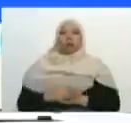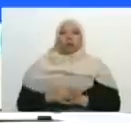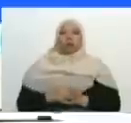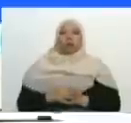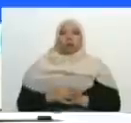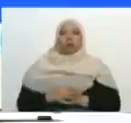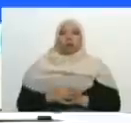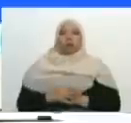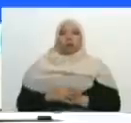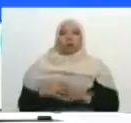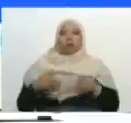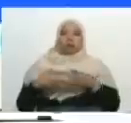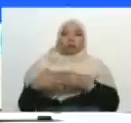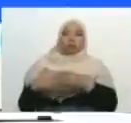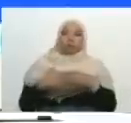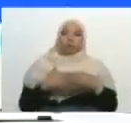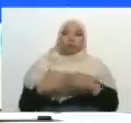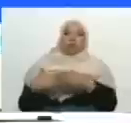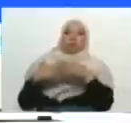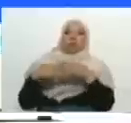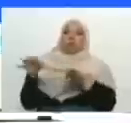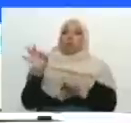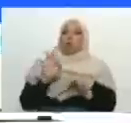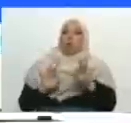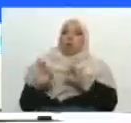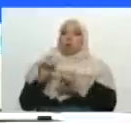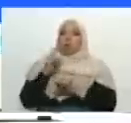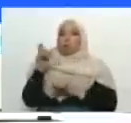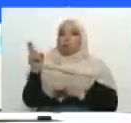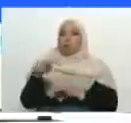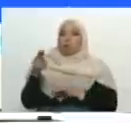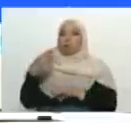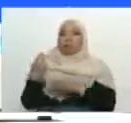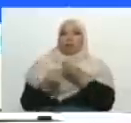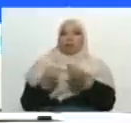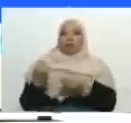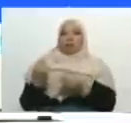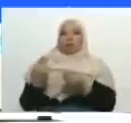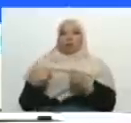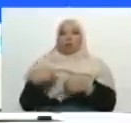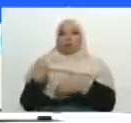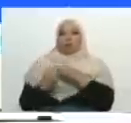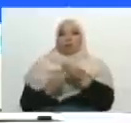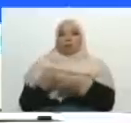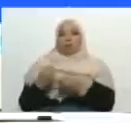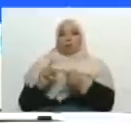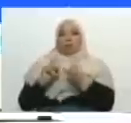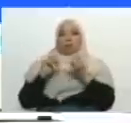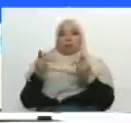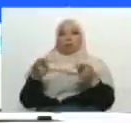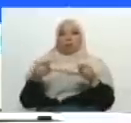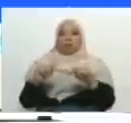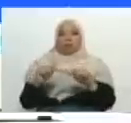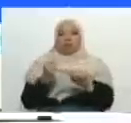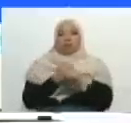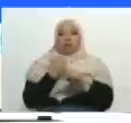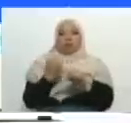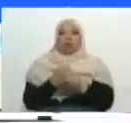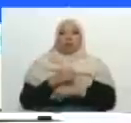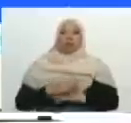a las Naciones Unidas diciendo que no se iban a levantar esos recursos, no iban a ser desbloqueados.